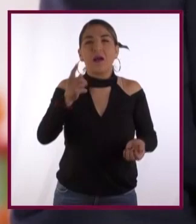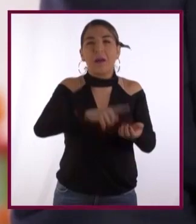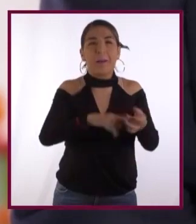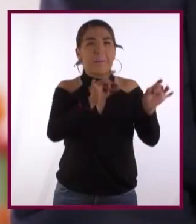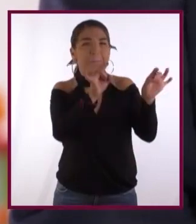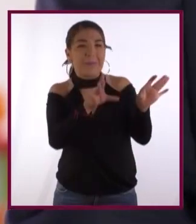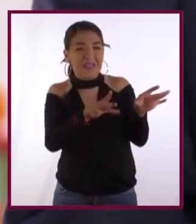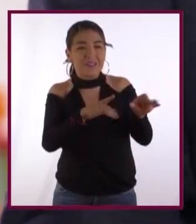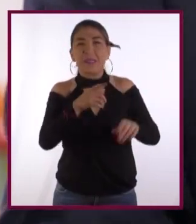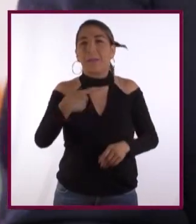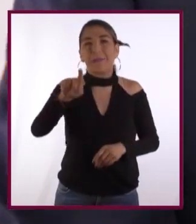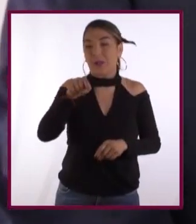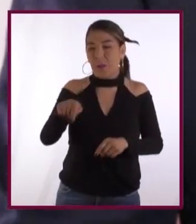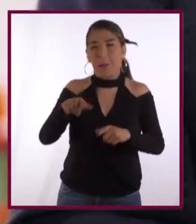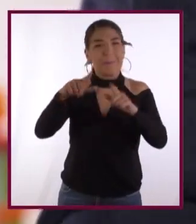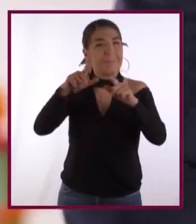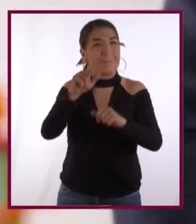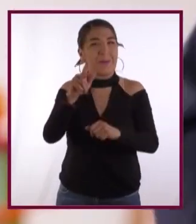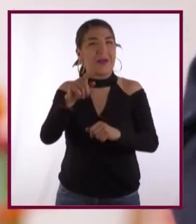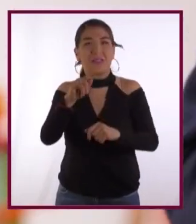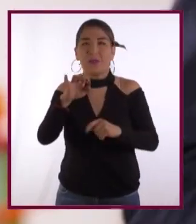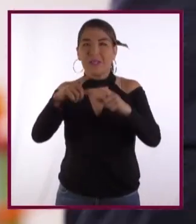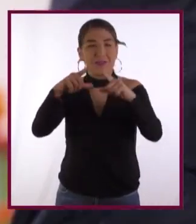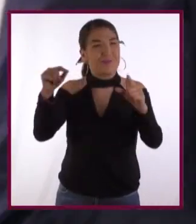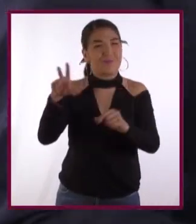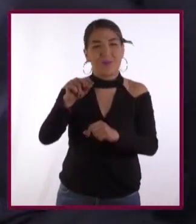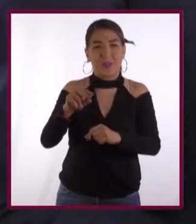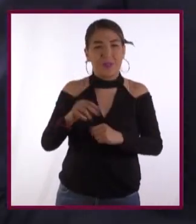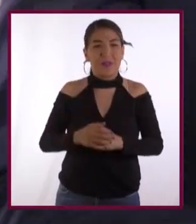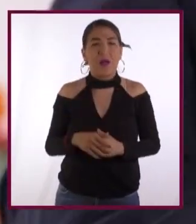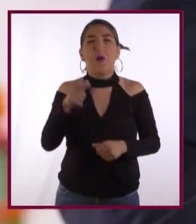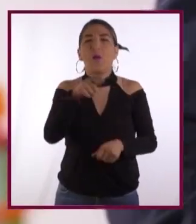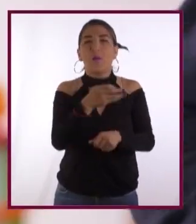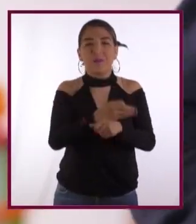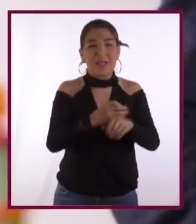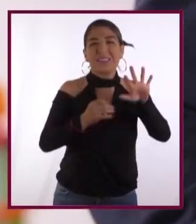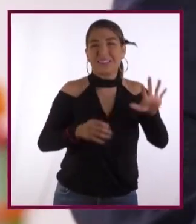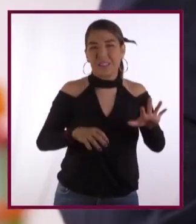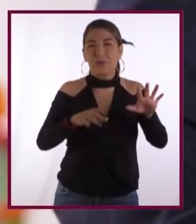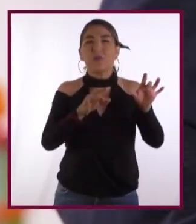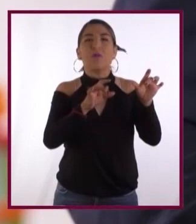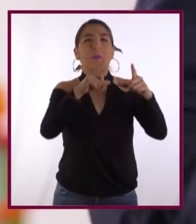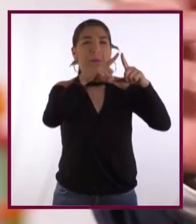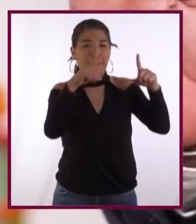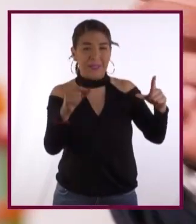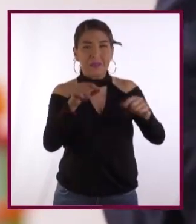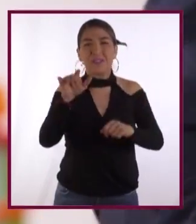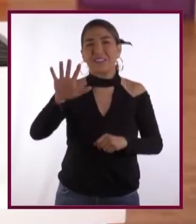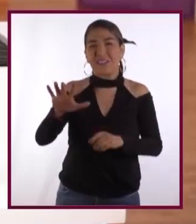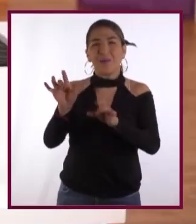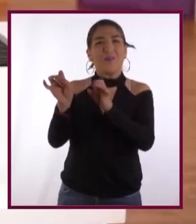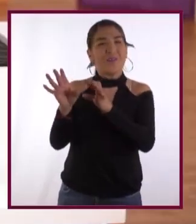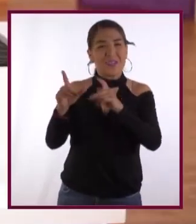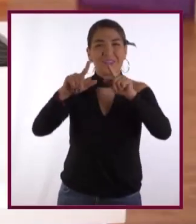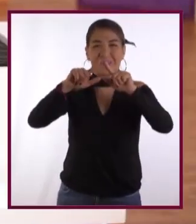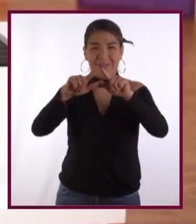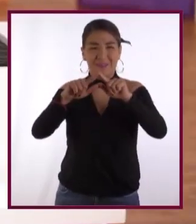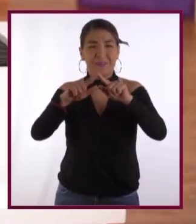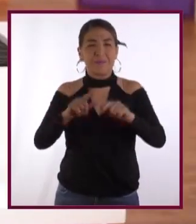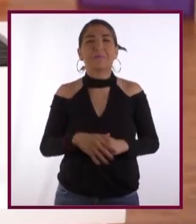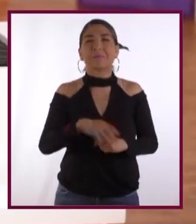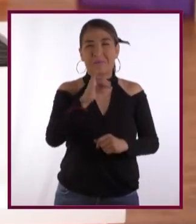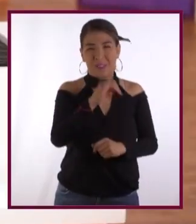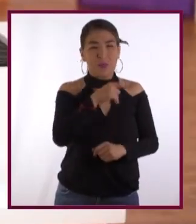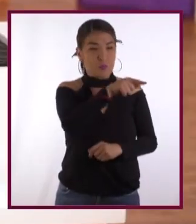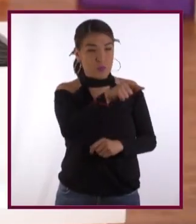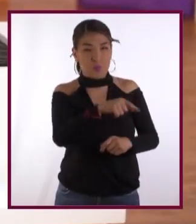formar con unas cuantas flechas y papalotes. Por ahora hagamos unos 5 papalotes y 5 flechas, ¿qué te parece? Me